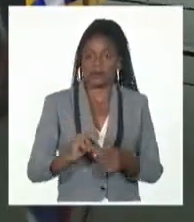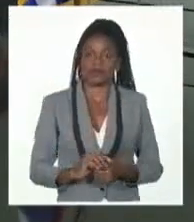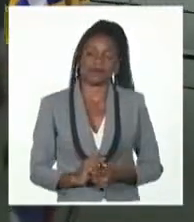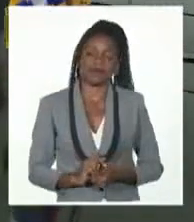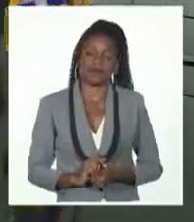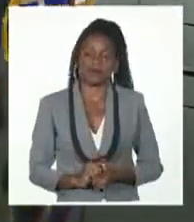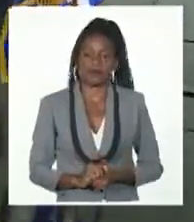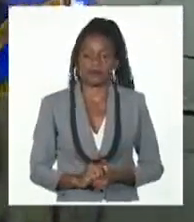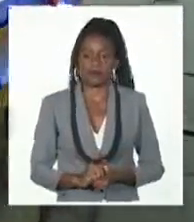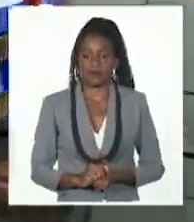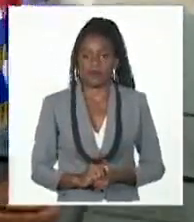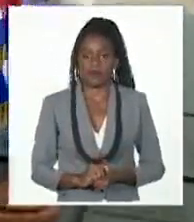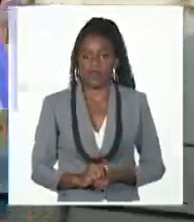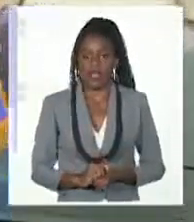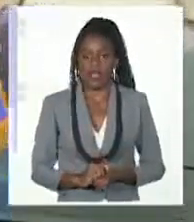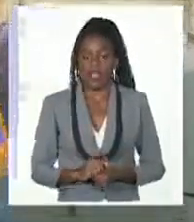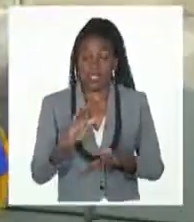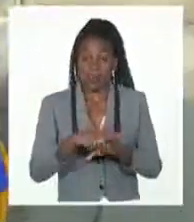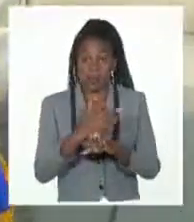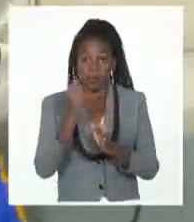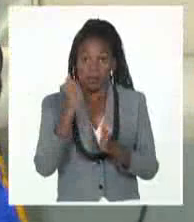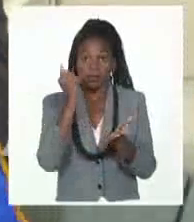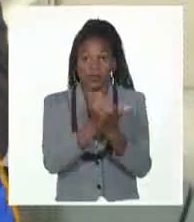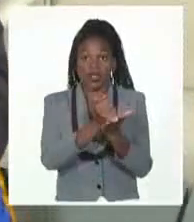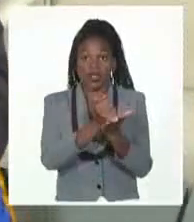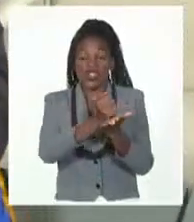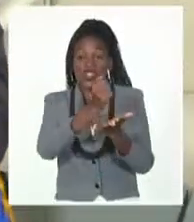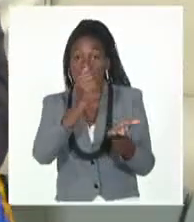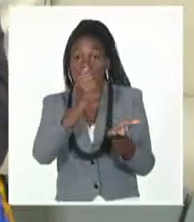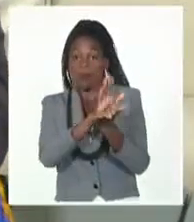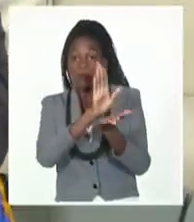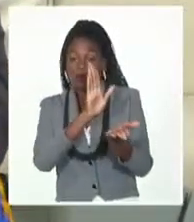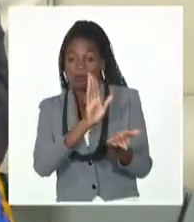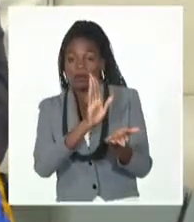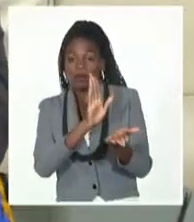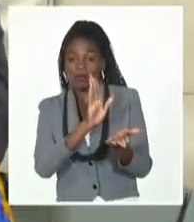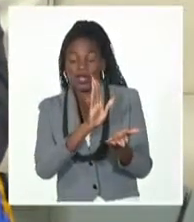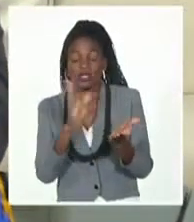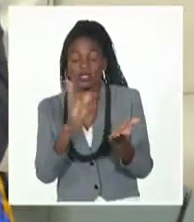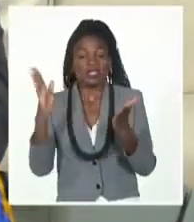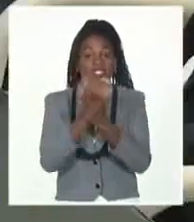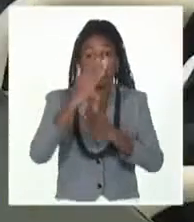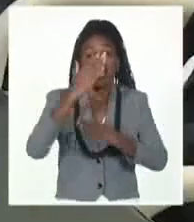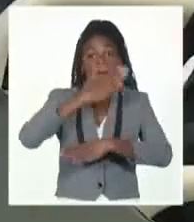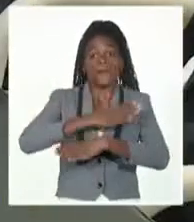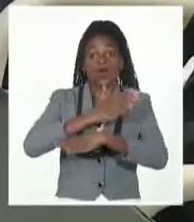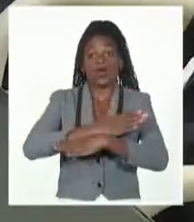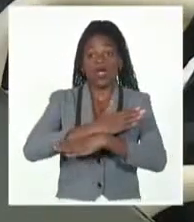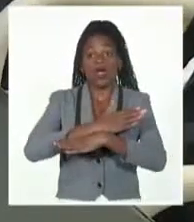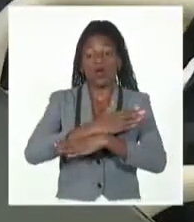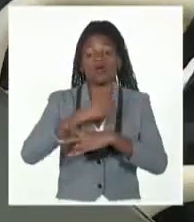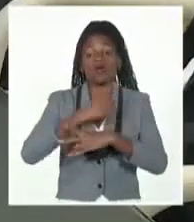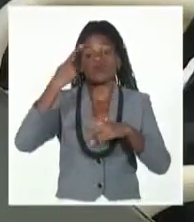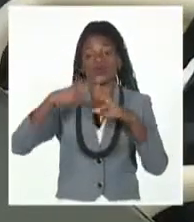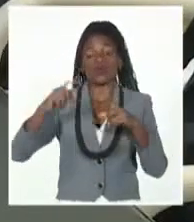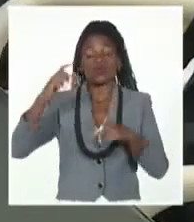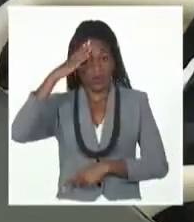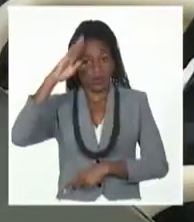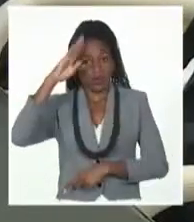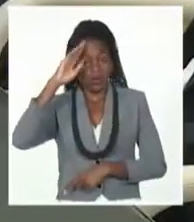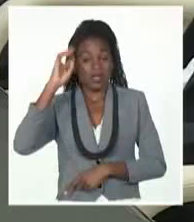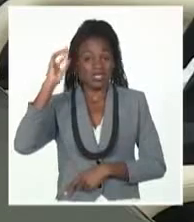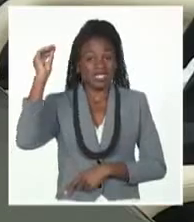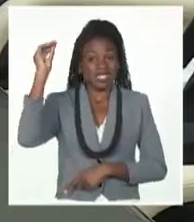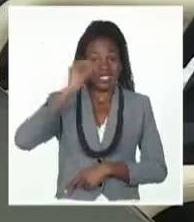el compromiso de Vietnam de contrarrestar los efectos del criminal bloqueo norteamericano contra Cuba. Señaló que es de interés